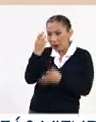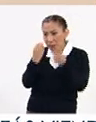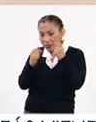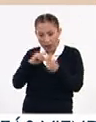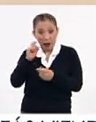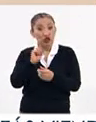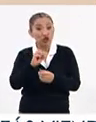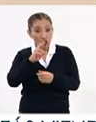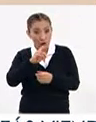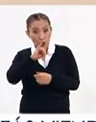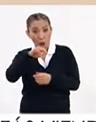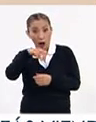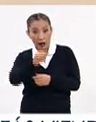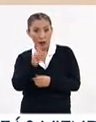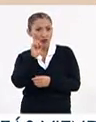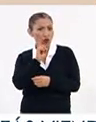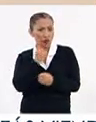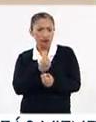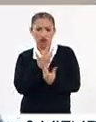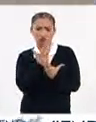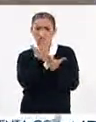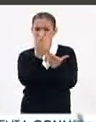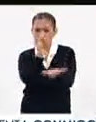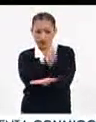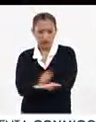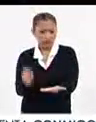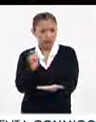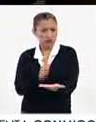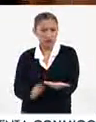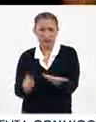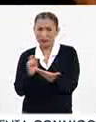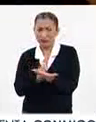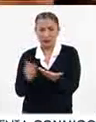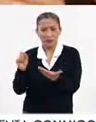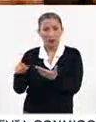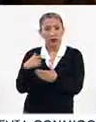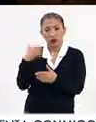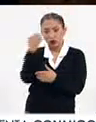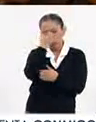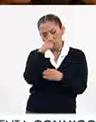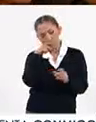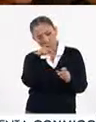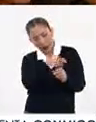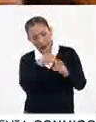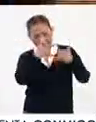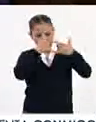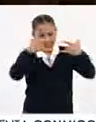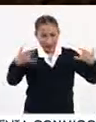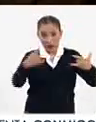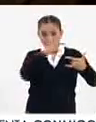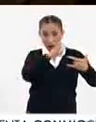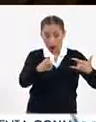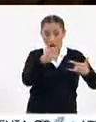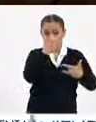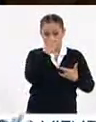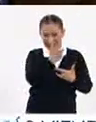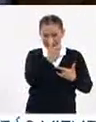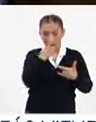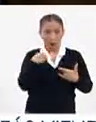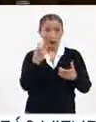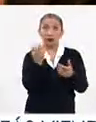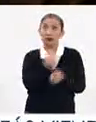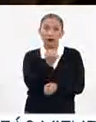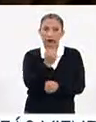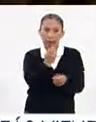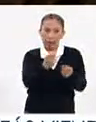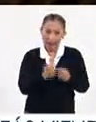y Sor Juana, que es la gran poeta gongorina, ¿verdad? Ve, si examinas con lupa los billetes de 200 pesos, cuando tienes la fortuna de que te cae